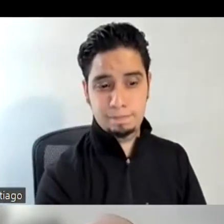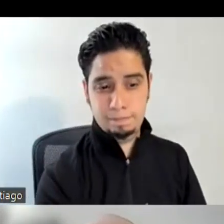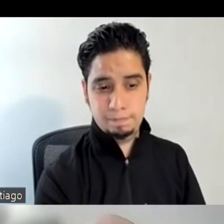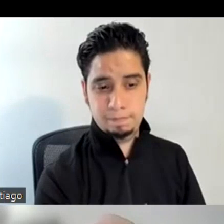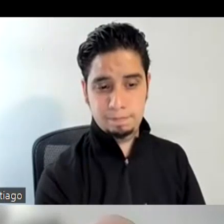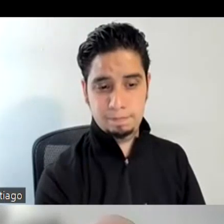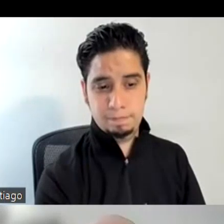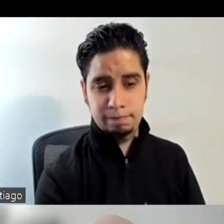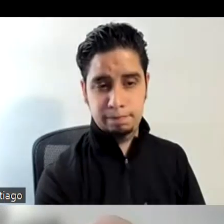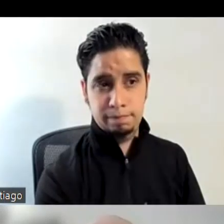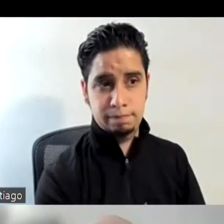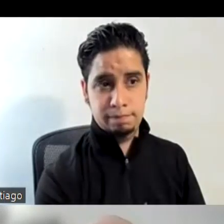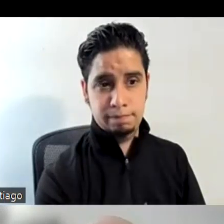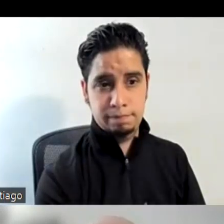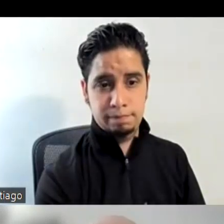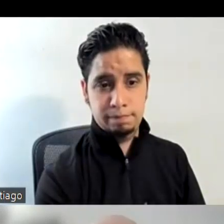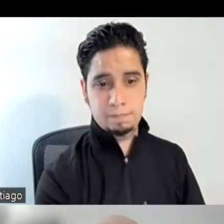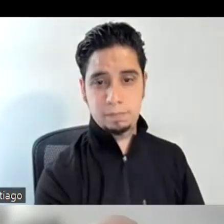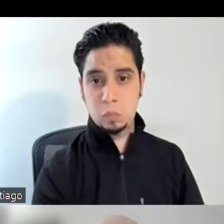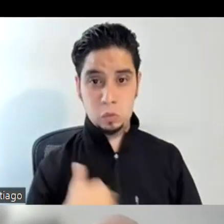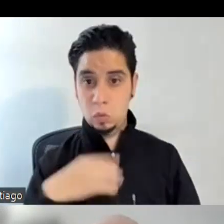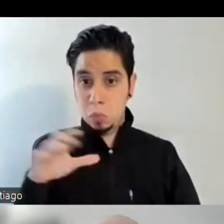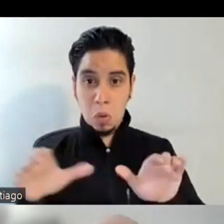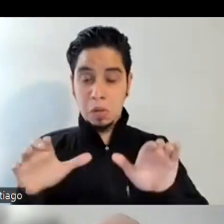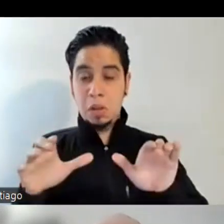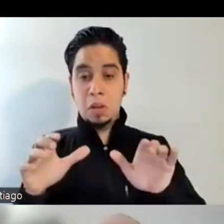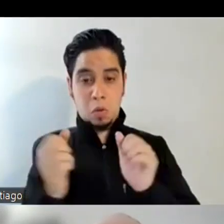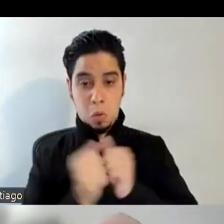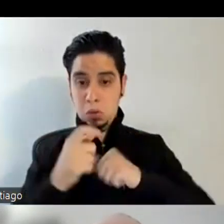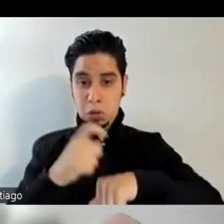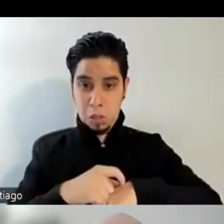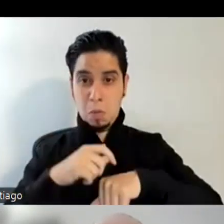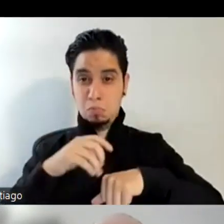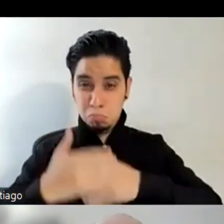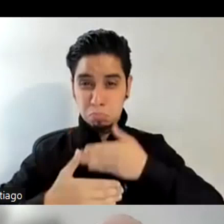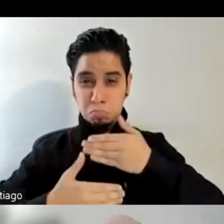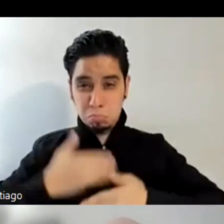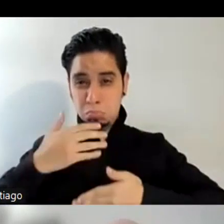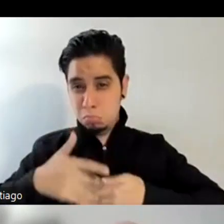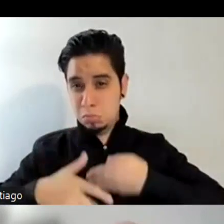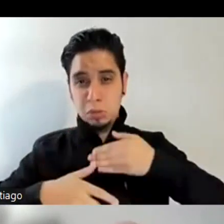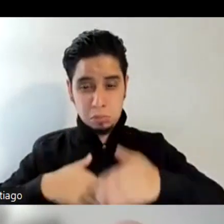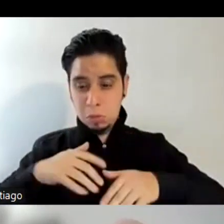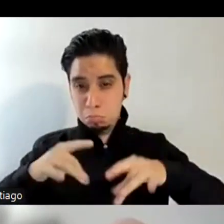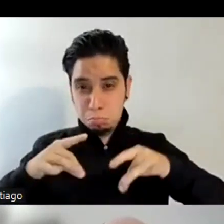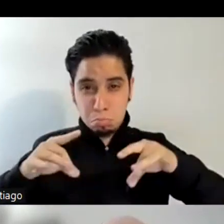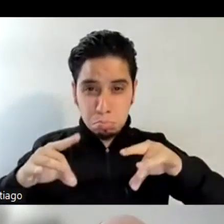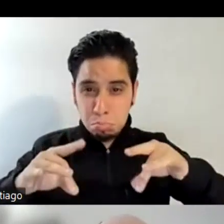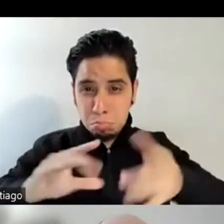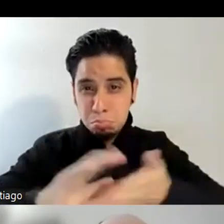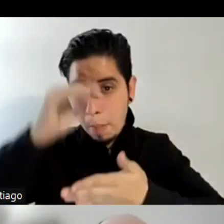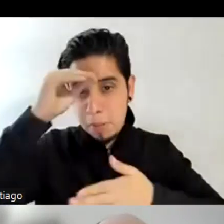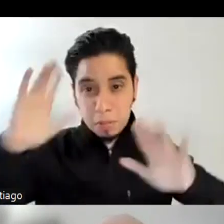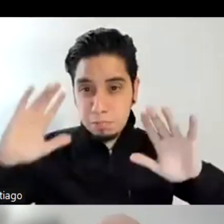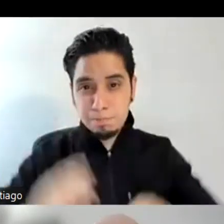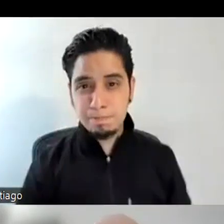lancé y lo hice poco a poco. Y uno va abriendo camino, uno va aprendiendo sobre la marcha. Ágora Teatro, que empezó en 2005.